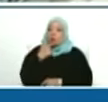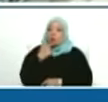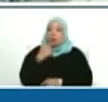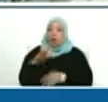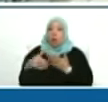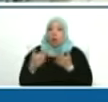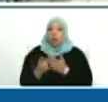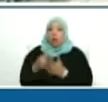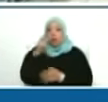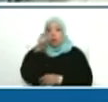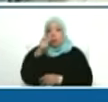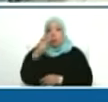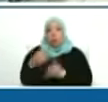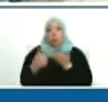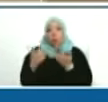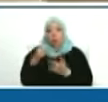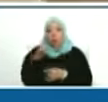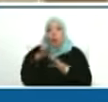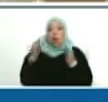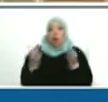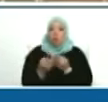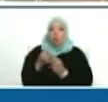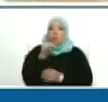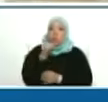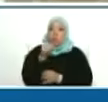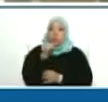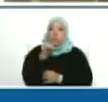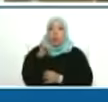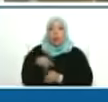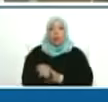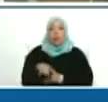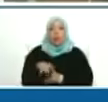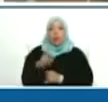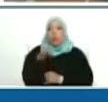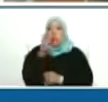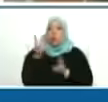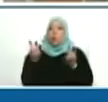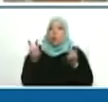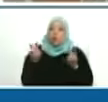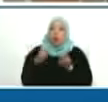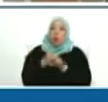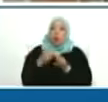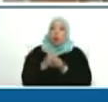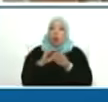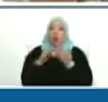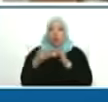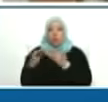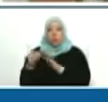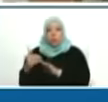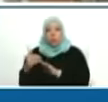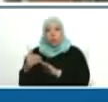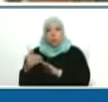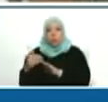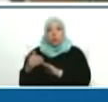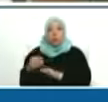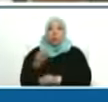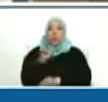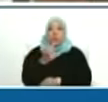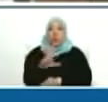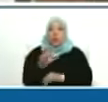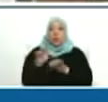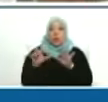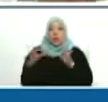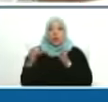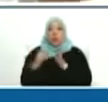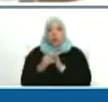entregar el núcleo endógeno a Fabricio Ojeda de paquete a la comunidad y para entregar